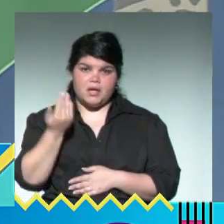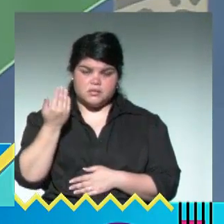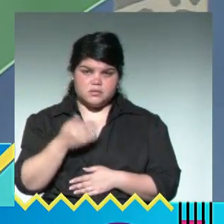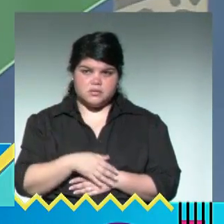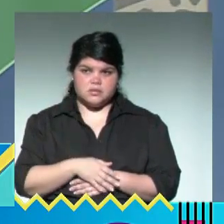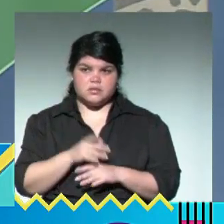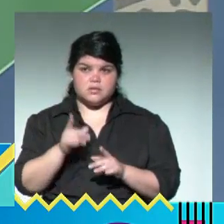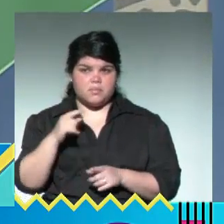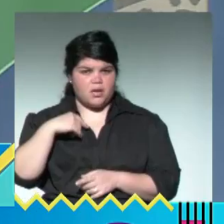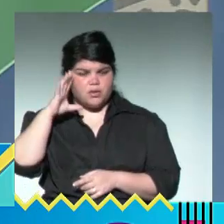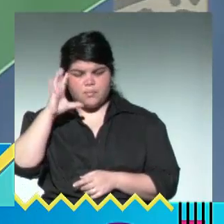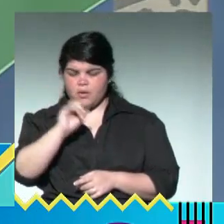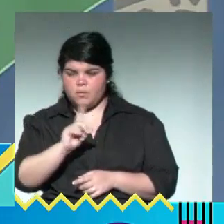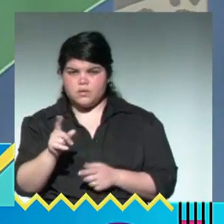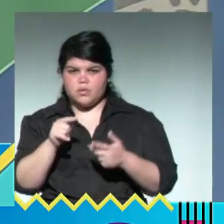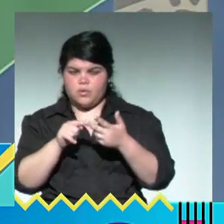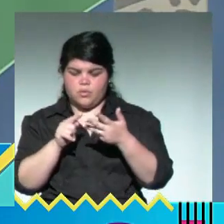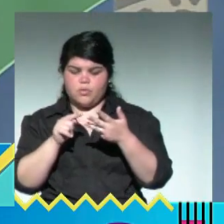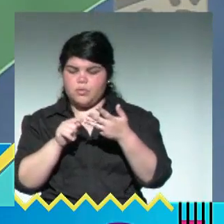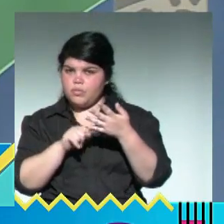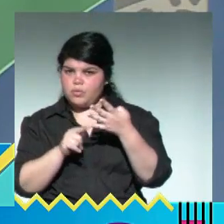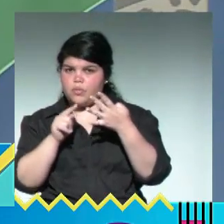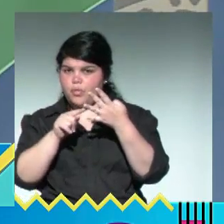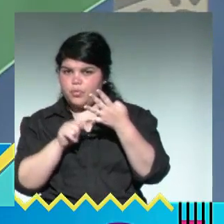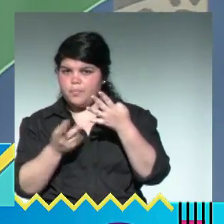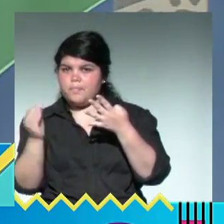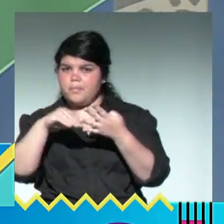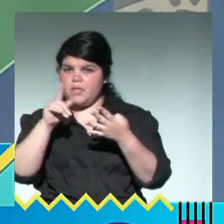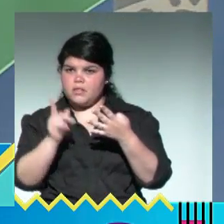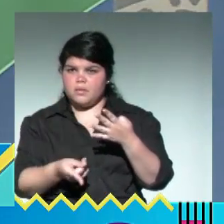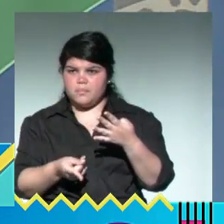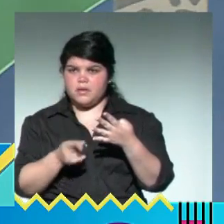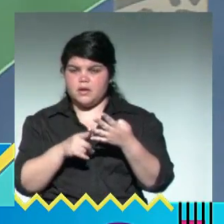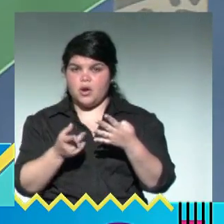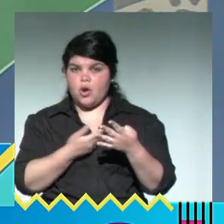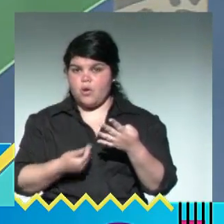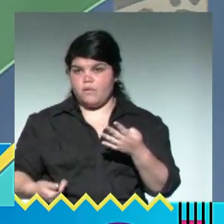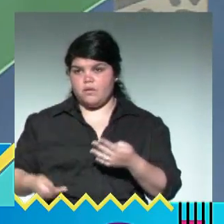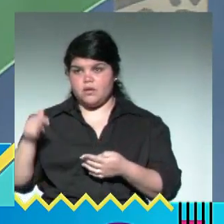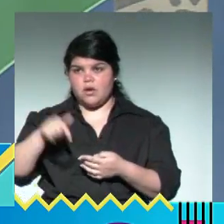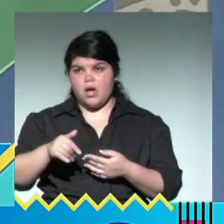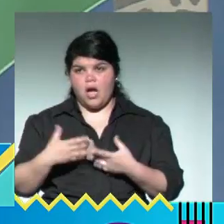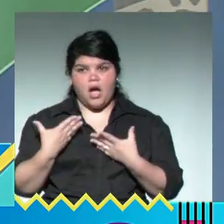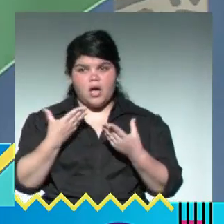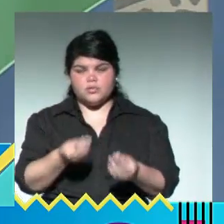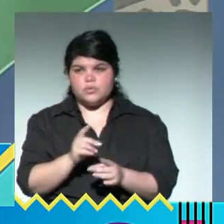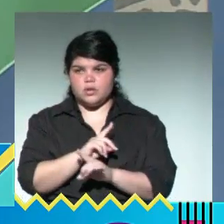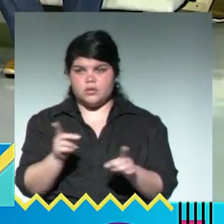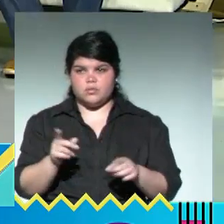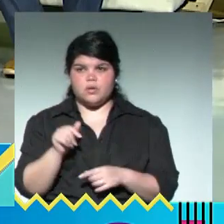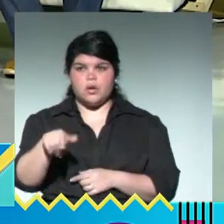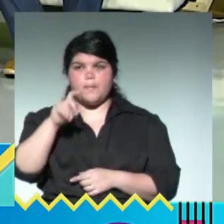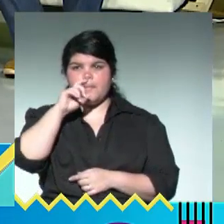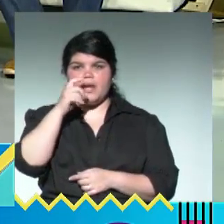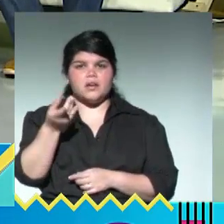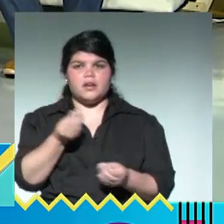Y no recuerdo ahora, pero 2 medidas más temerarias grandes, digamos, de este gobierno que no ayudaron a... Macri lo que tendría que haber hecho